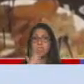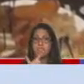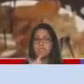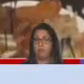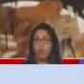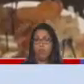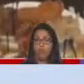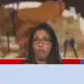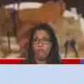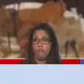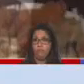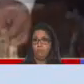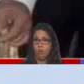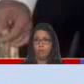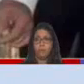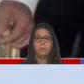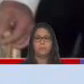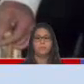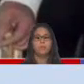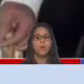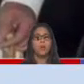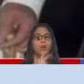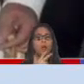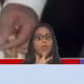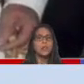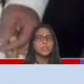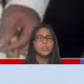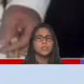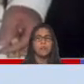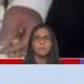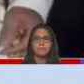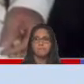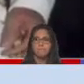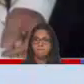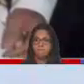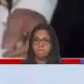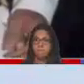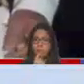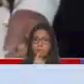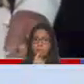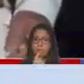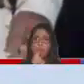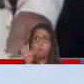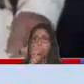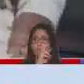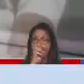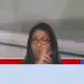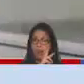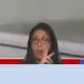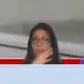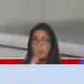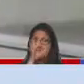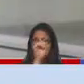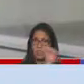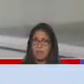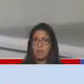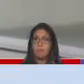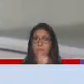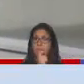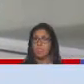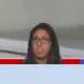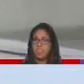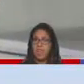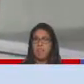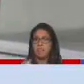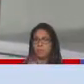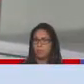Doctor, y en base justamente a lo que usted señala, ¿considera que debería detenerse, por ejemplo, a una mujer que es la tía de Loan, la mujer